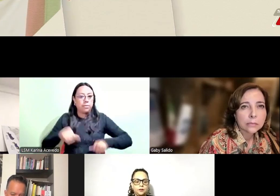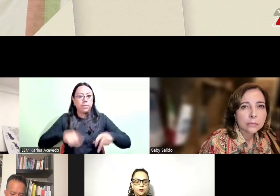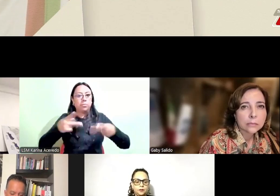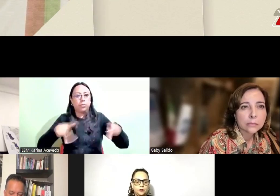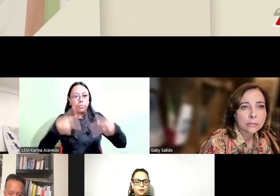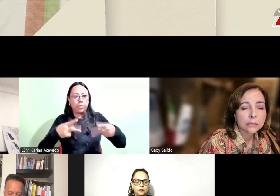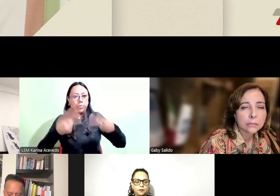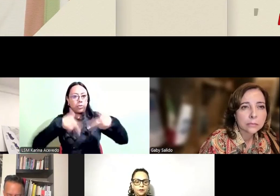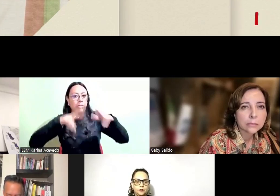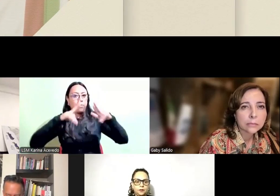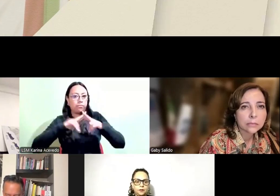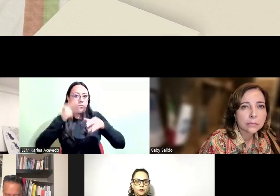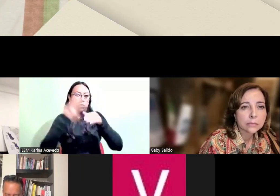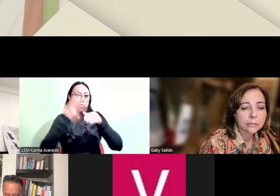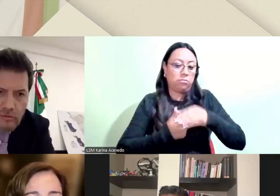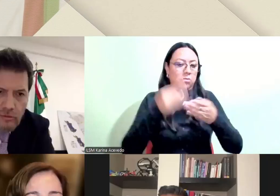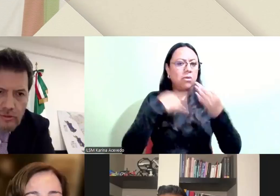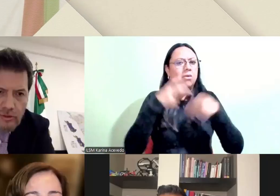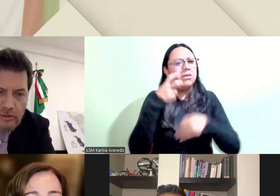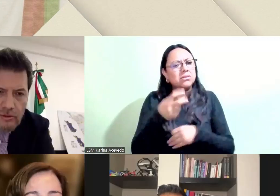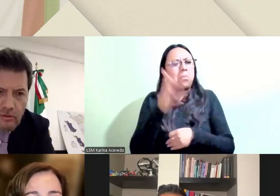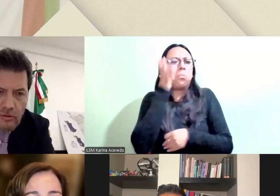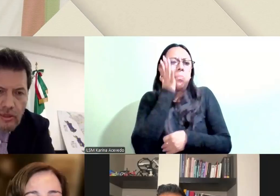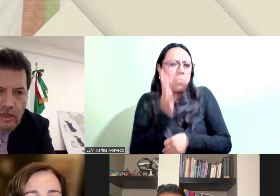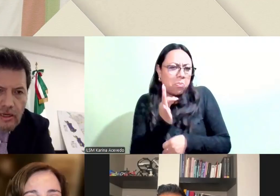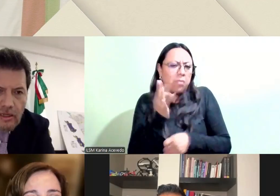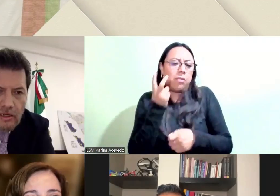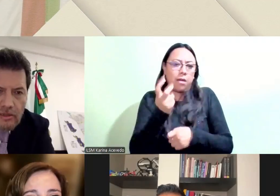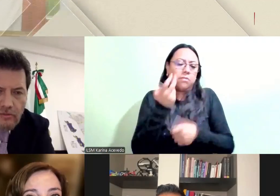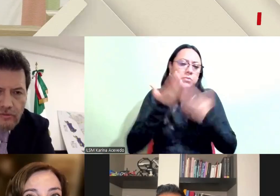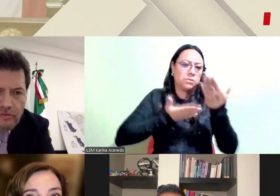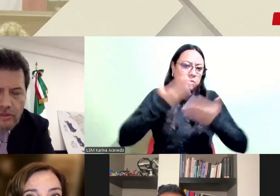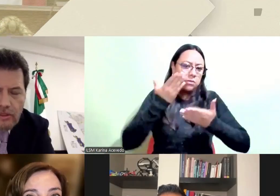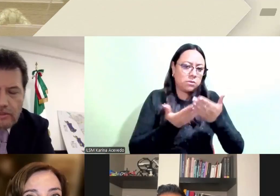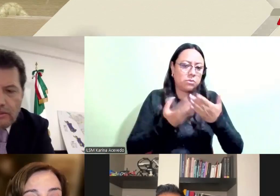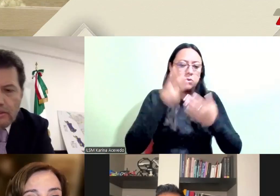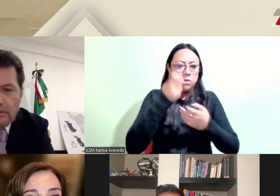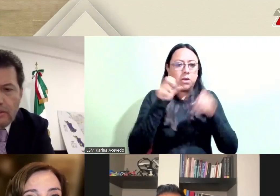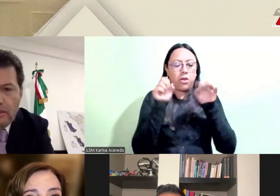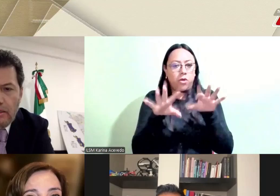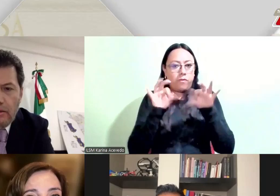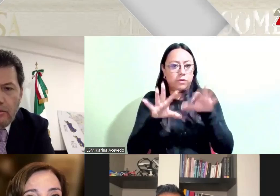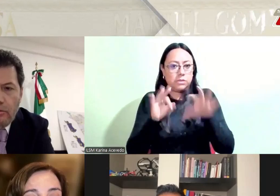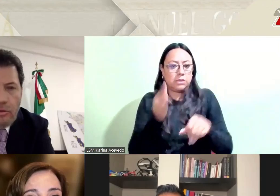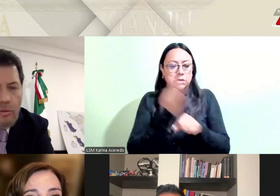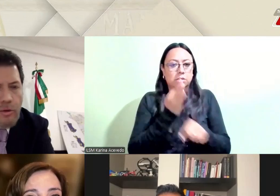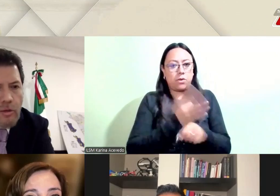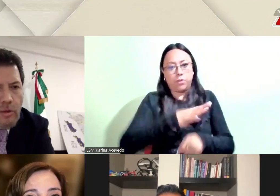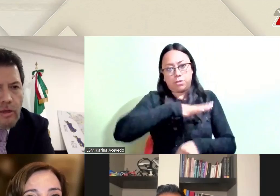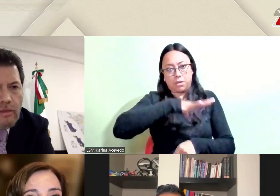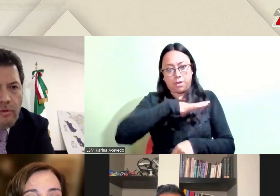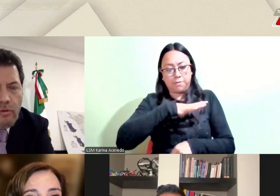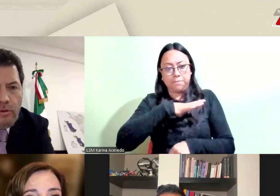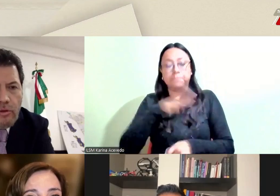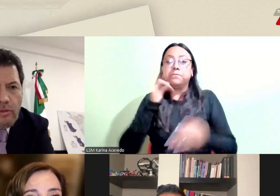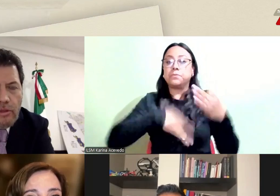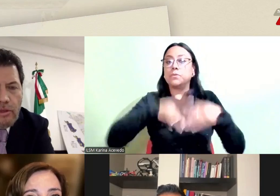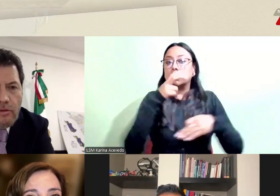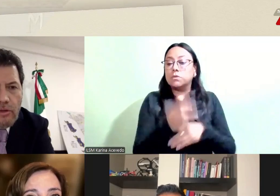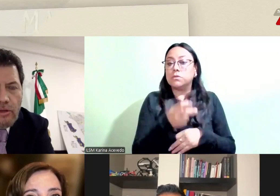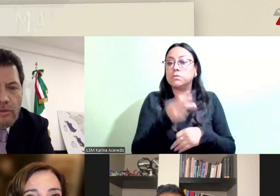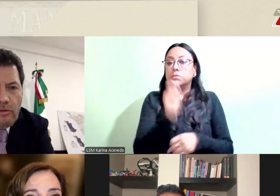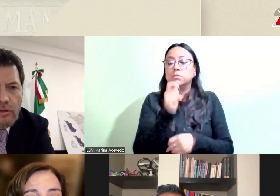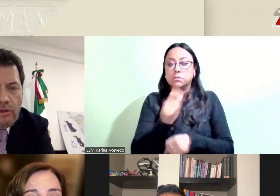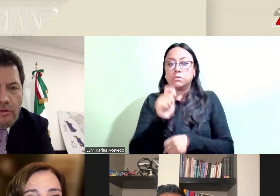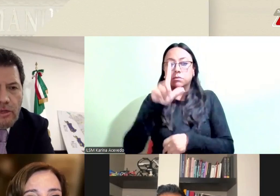hospedaje es menor en el estudio establecido al de las oficinas que se tiene. Motivo por el cual la Procuraduría Ambiental